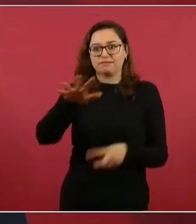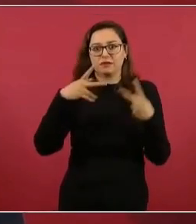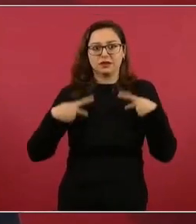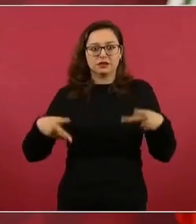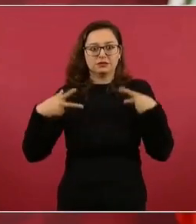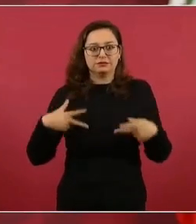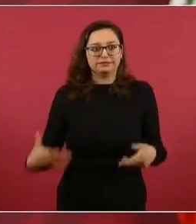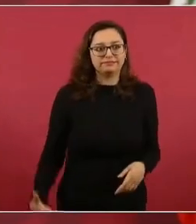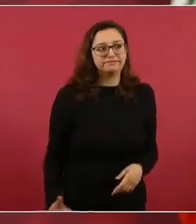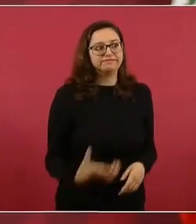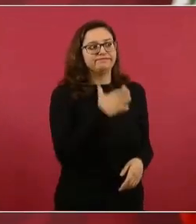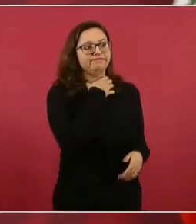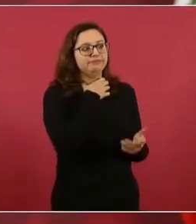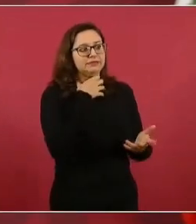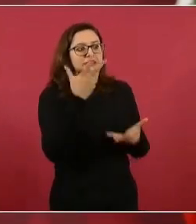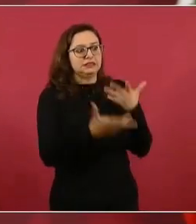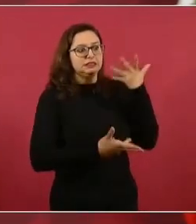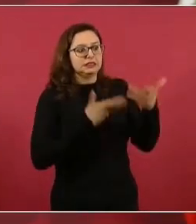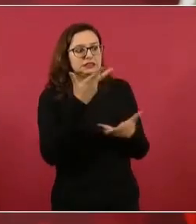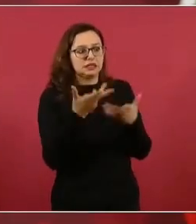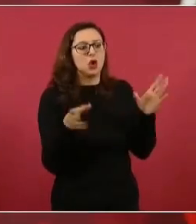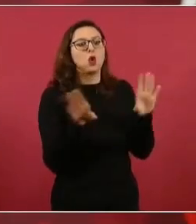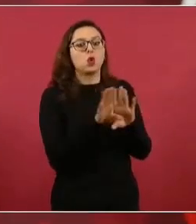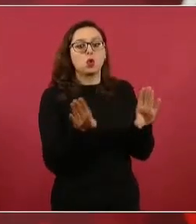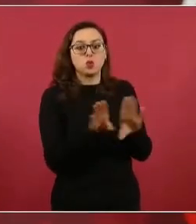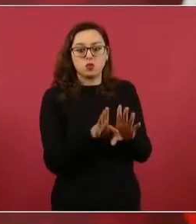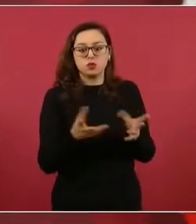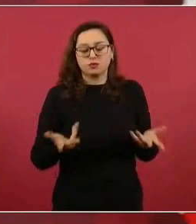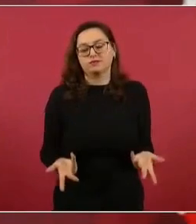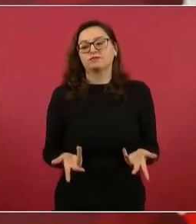ayudar a la Comisión Federal de Electricidad,